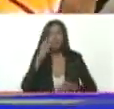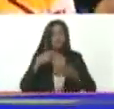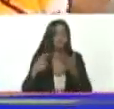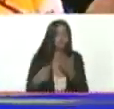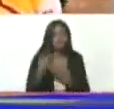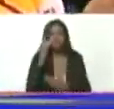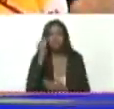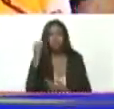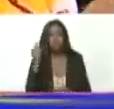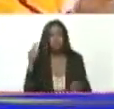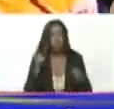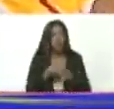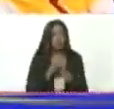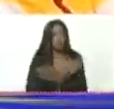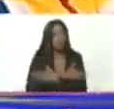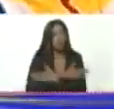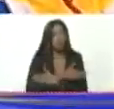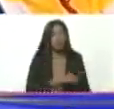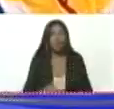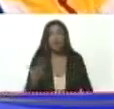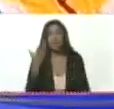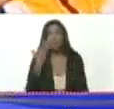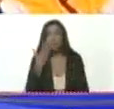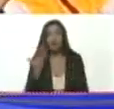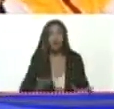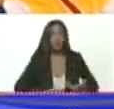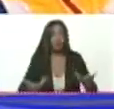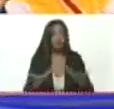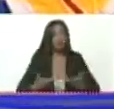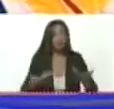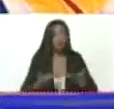maestras, a las madres cocineras,